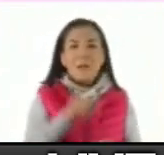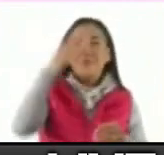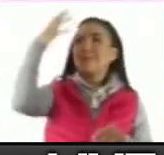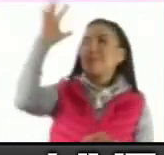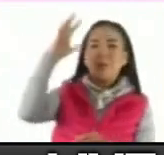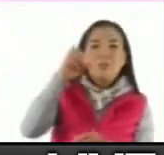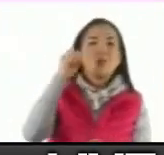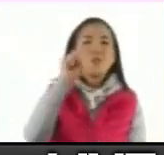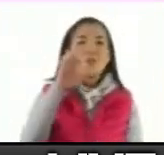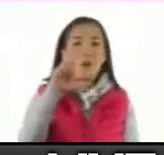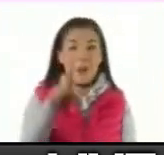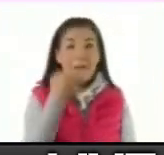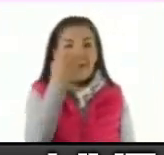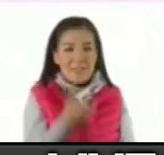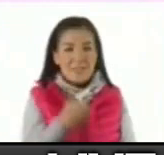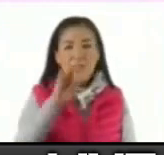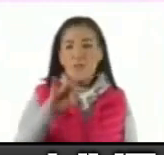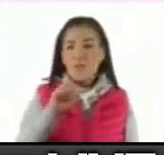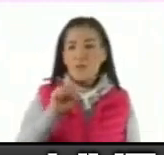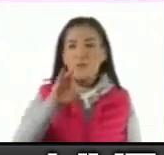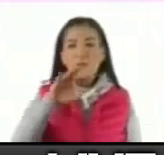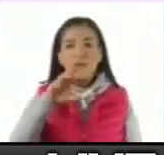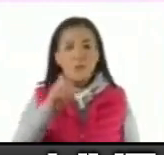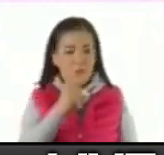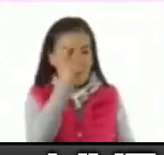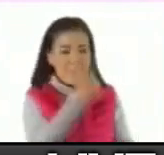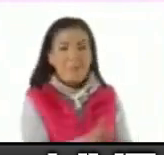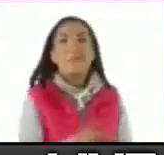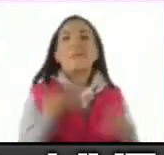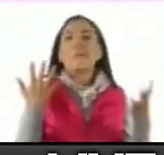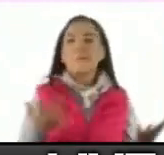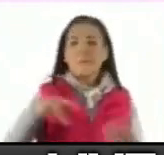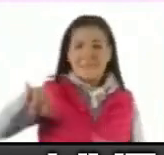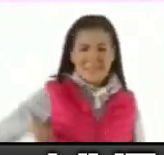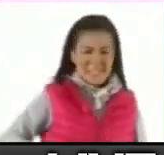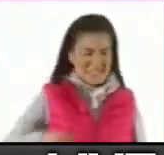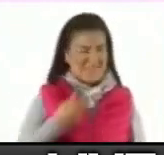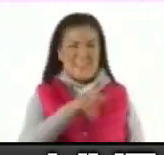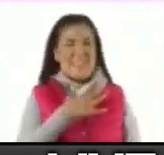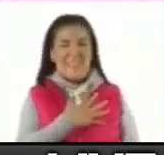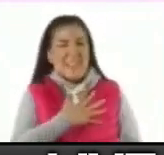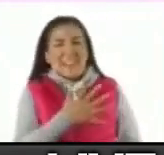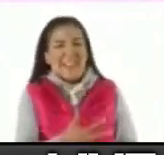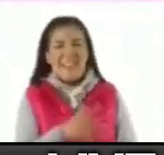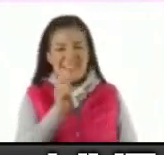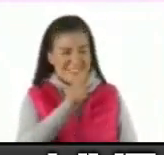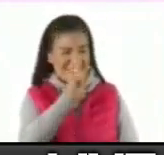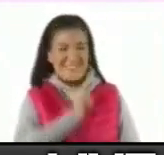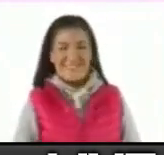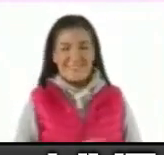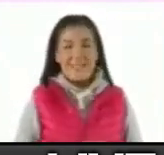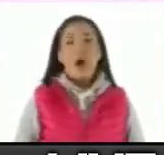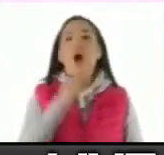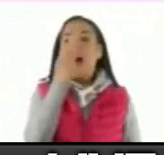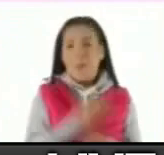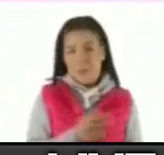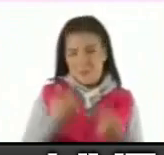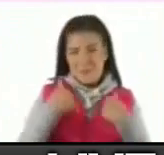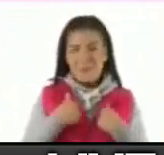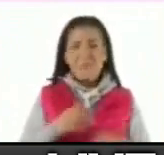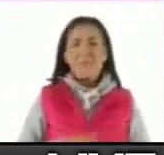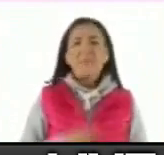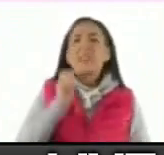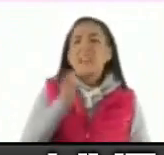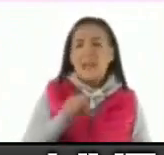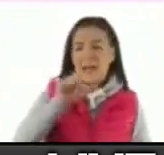el fósforo. ¡Qué interesante! Gran y asquerosa historia. Ahora me toca a mí. ¿Qué es exactamente la